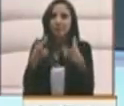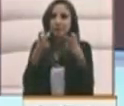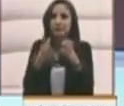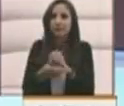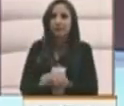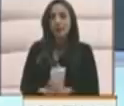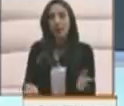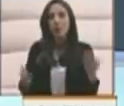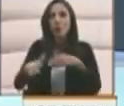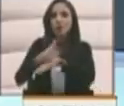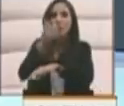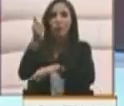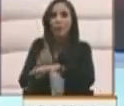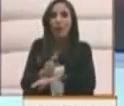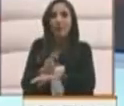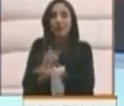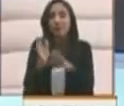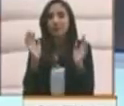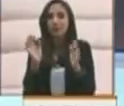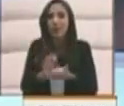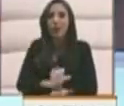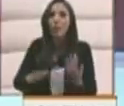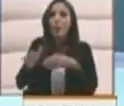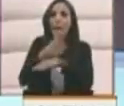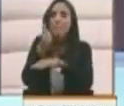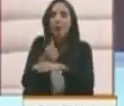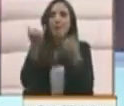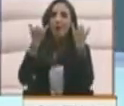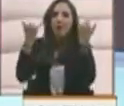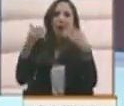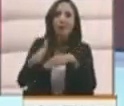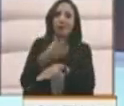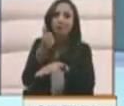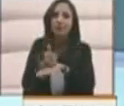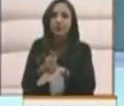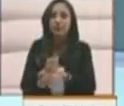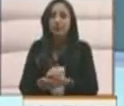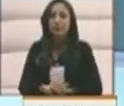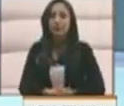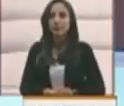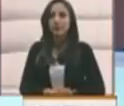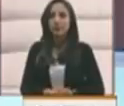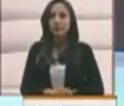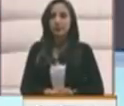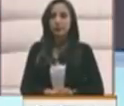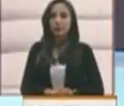en asesinos a sueldo, en asesinos a sueldo.